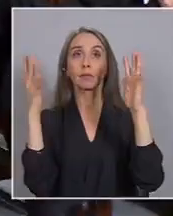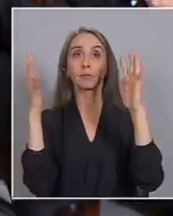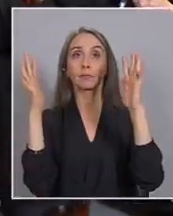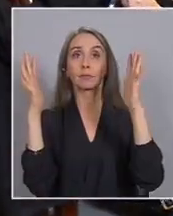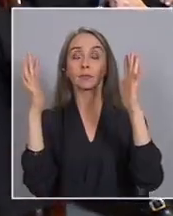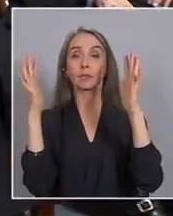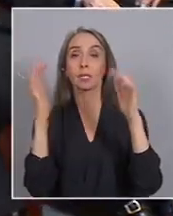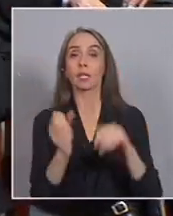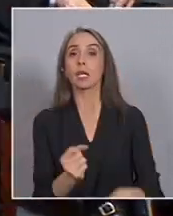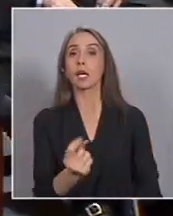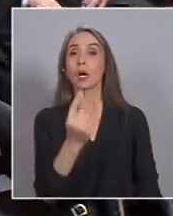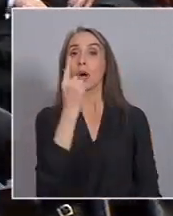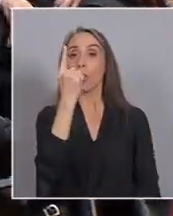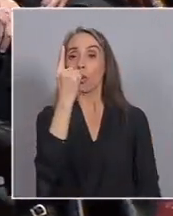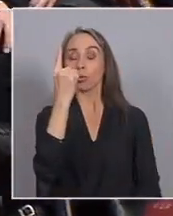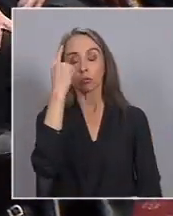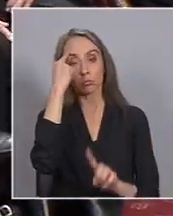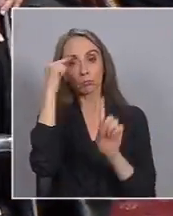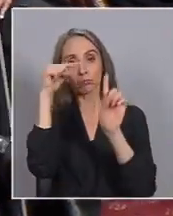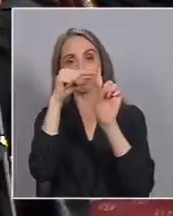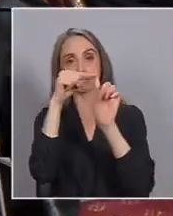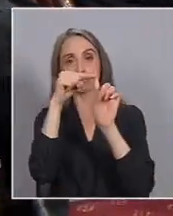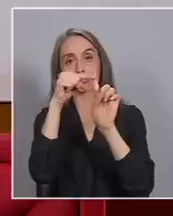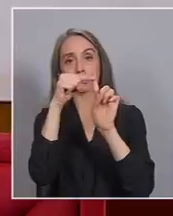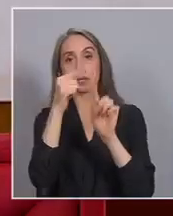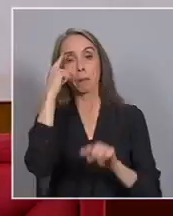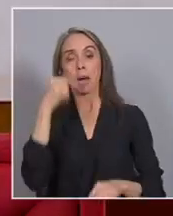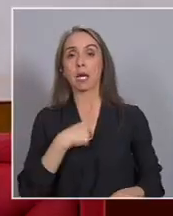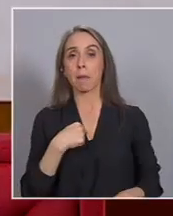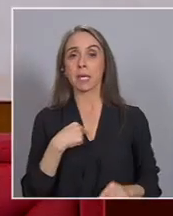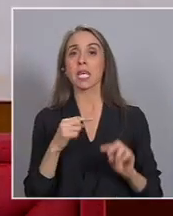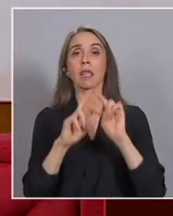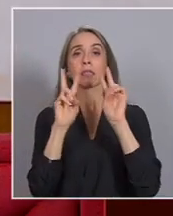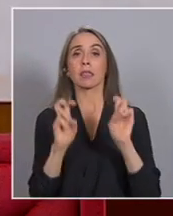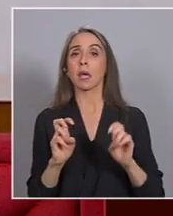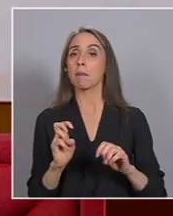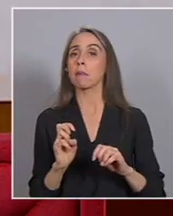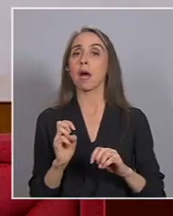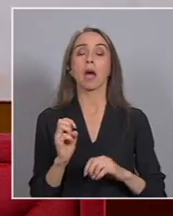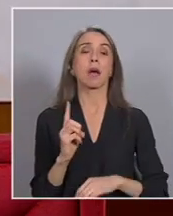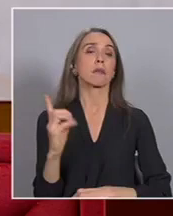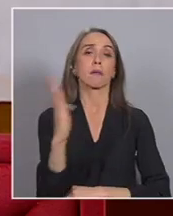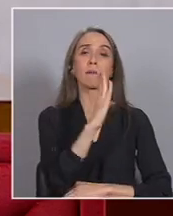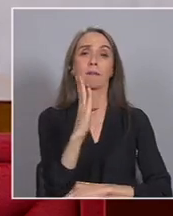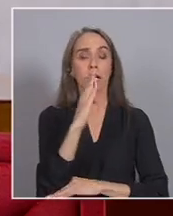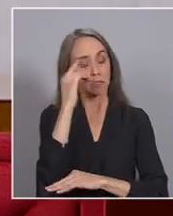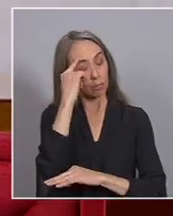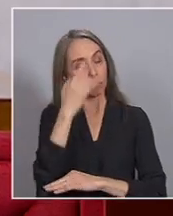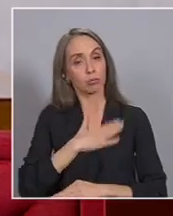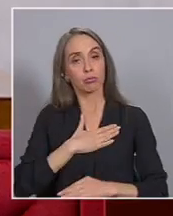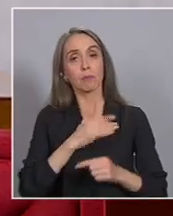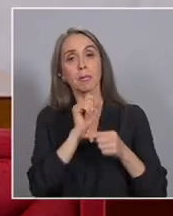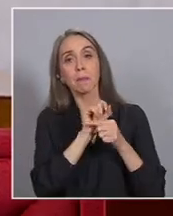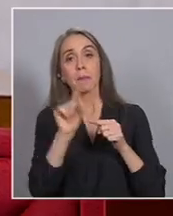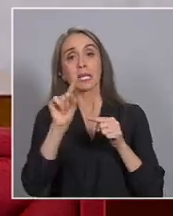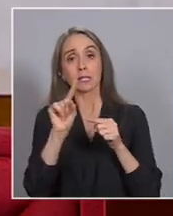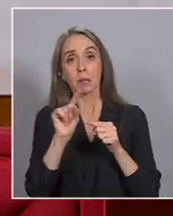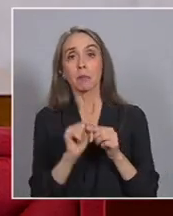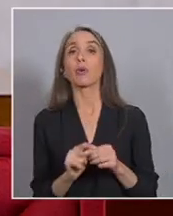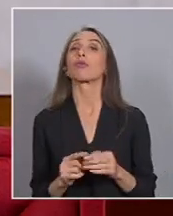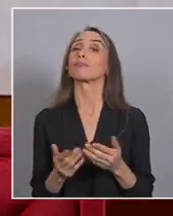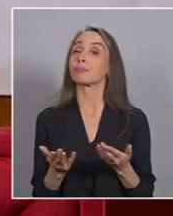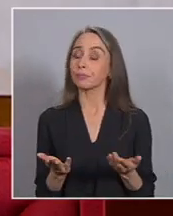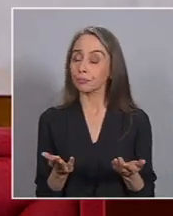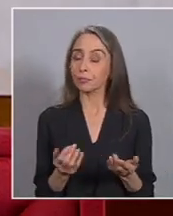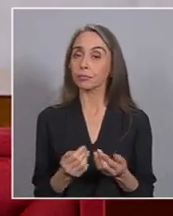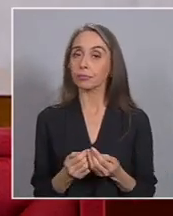tenemos un solo estándar, y es para mí una cuestión esencial y de principios. Pasemos